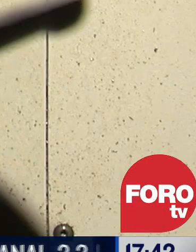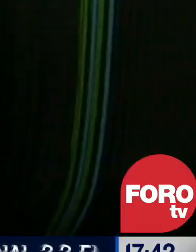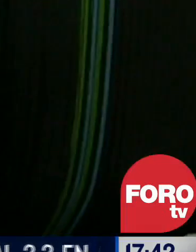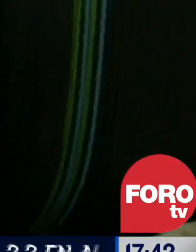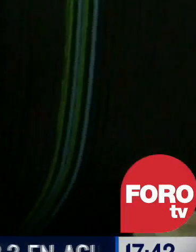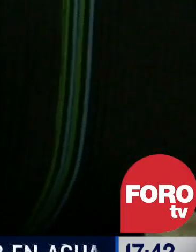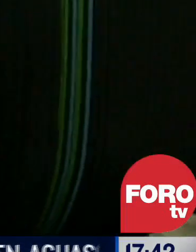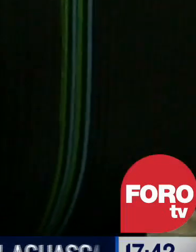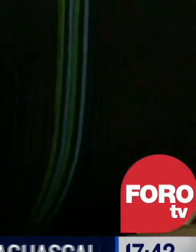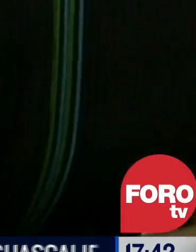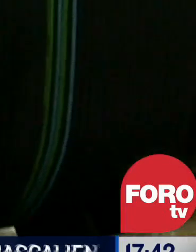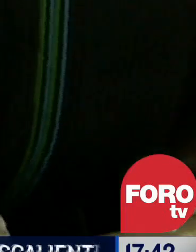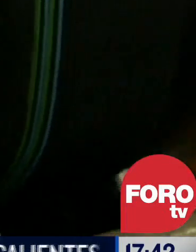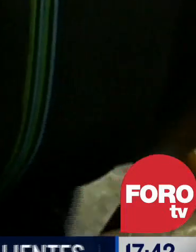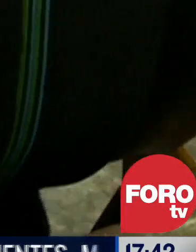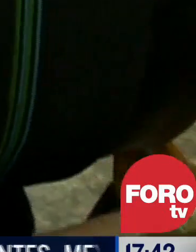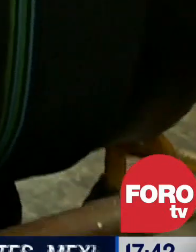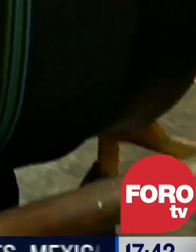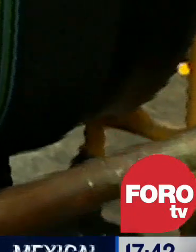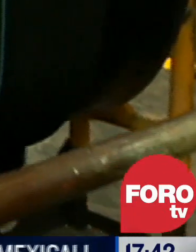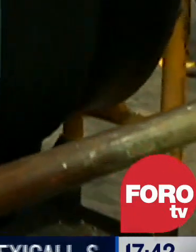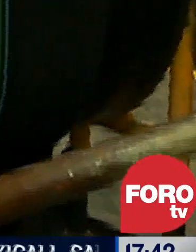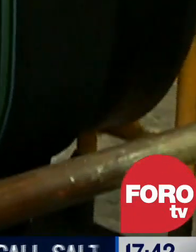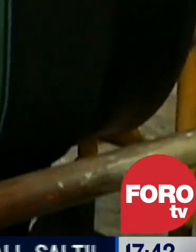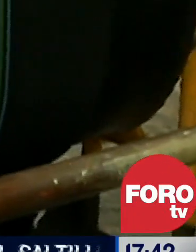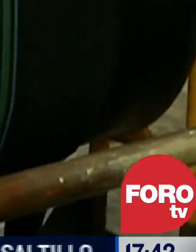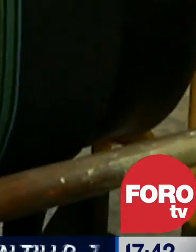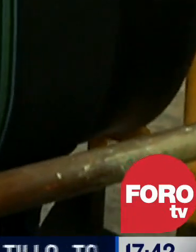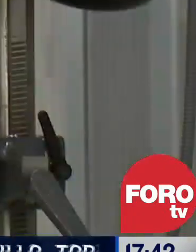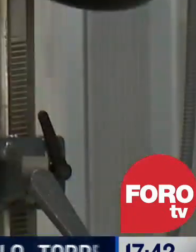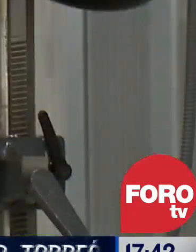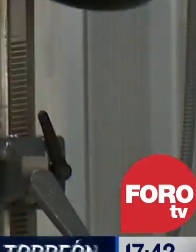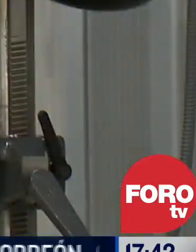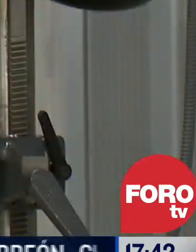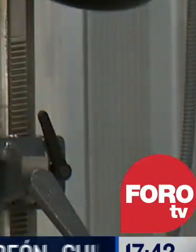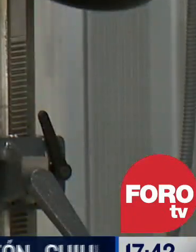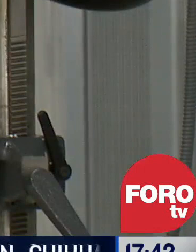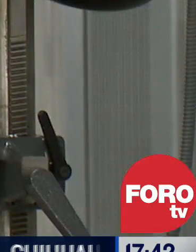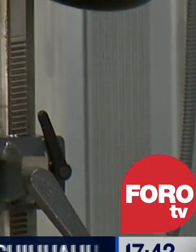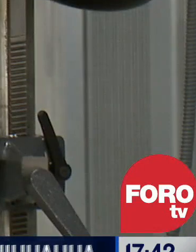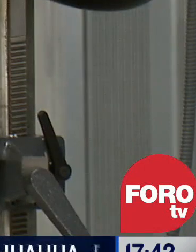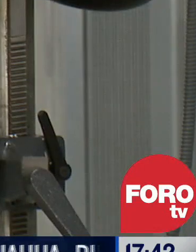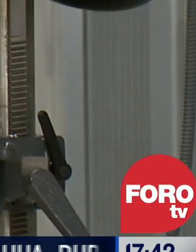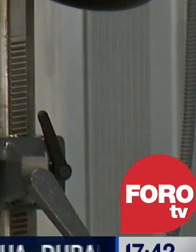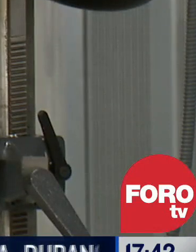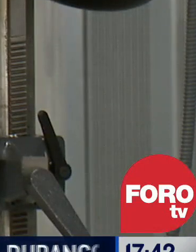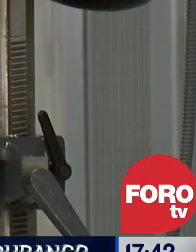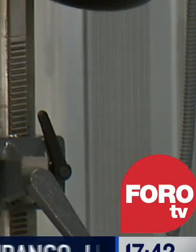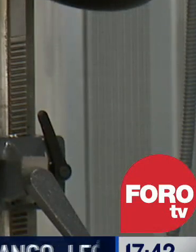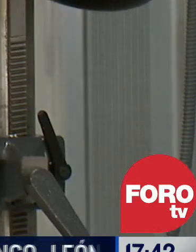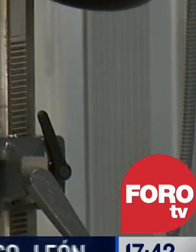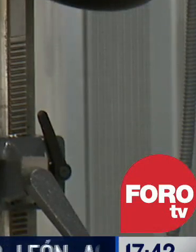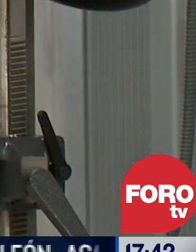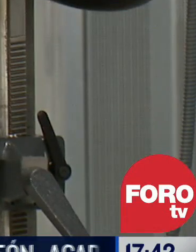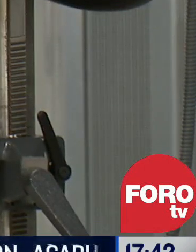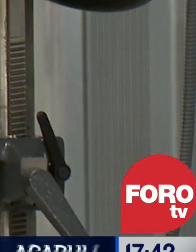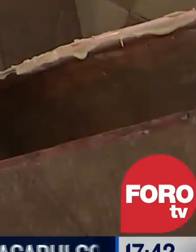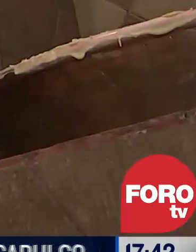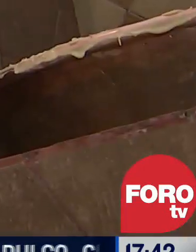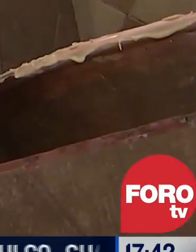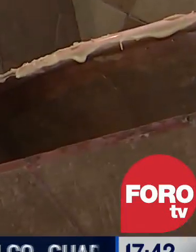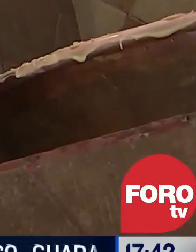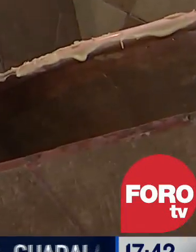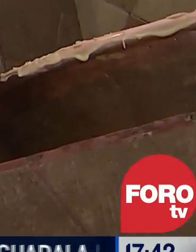de 34% a 82% el número de trabajadores que podrían tener una pensión